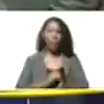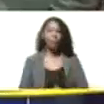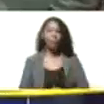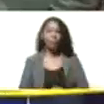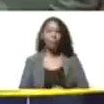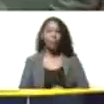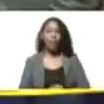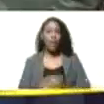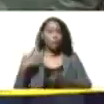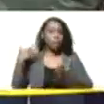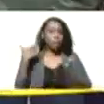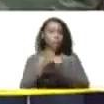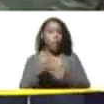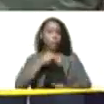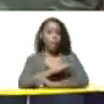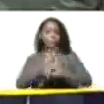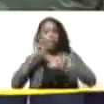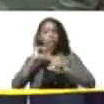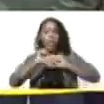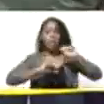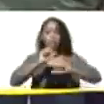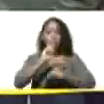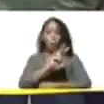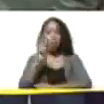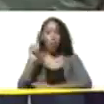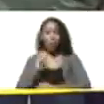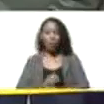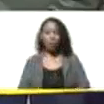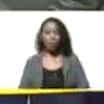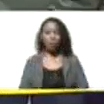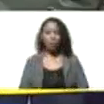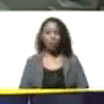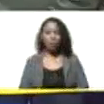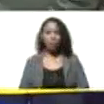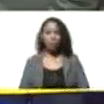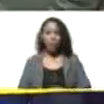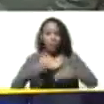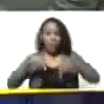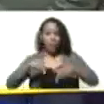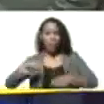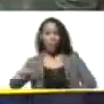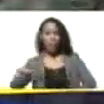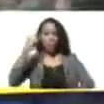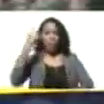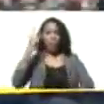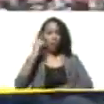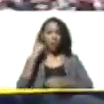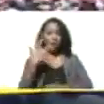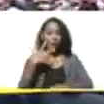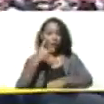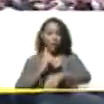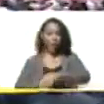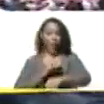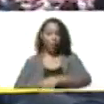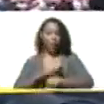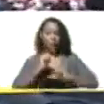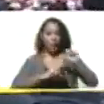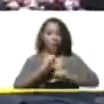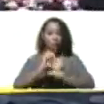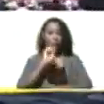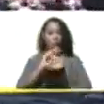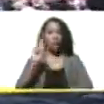Las décadas finales del siglo XX y estas primeras tres décadas de este siglo XXI.